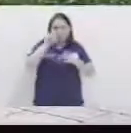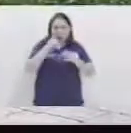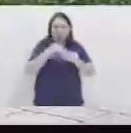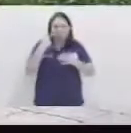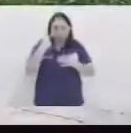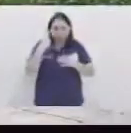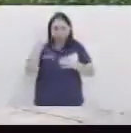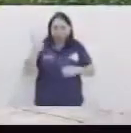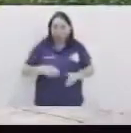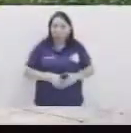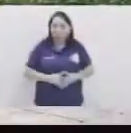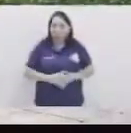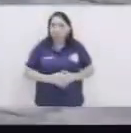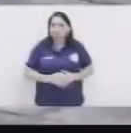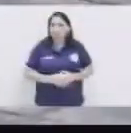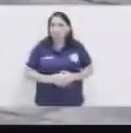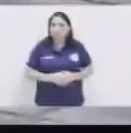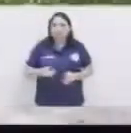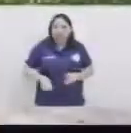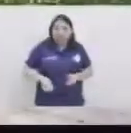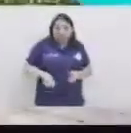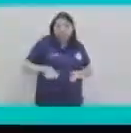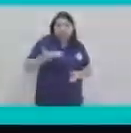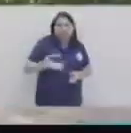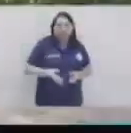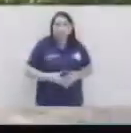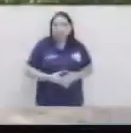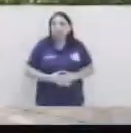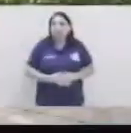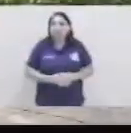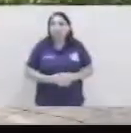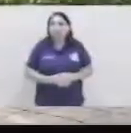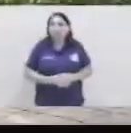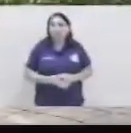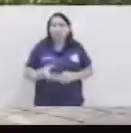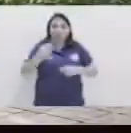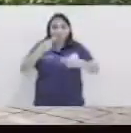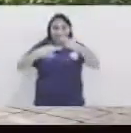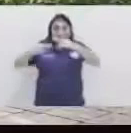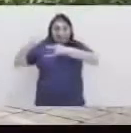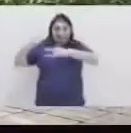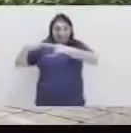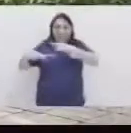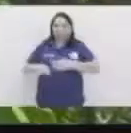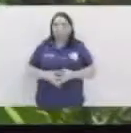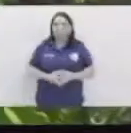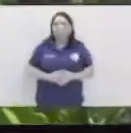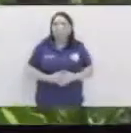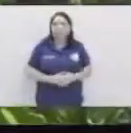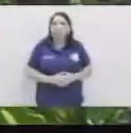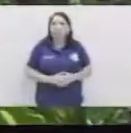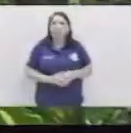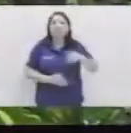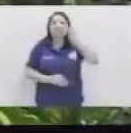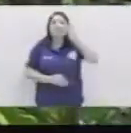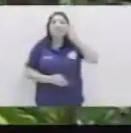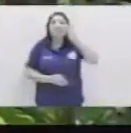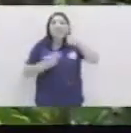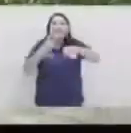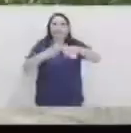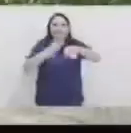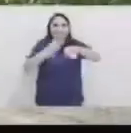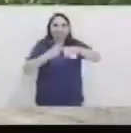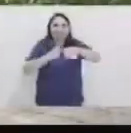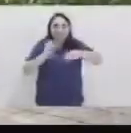sin pasarme, voy a lanzar y bueno, regresamos. Voy a tener tres oportunidades para